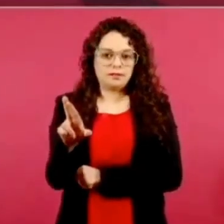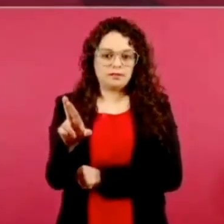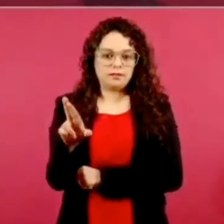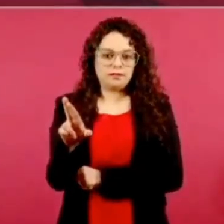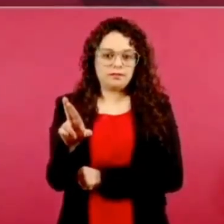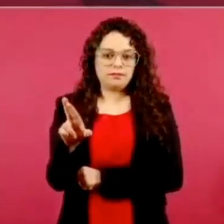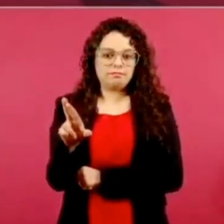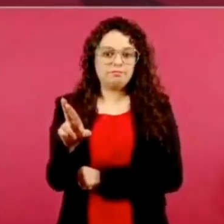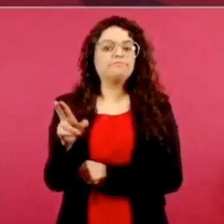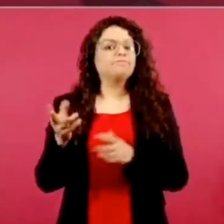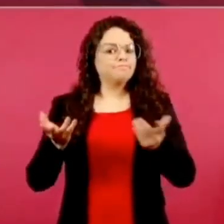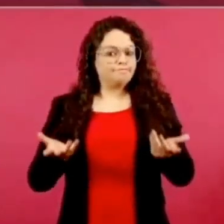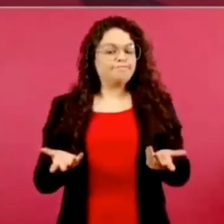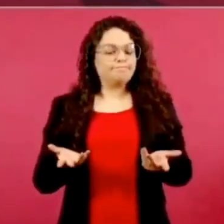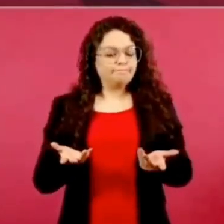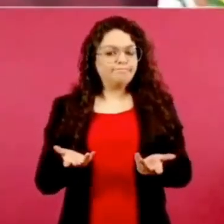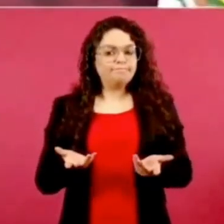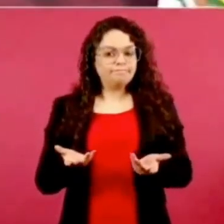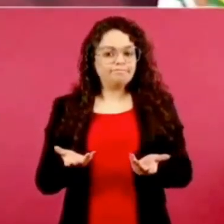de ser